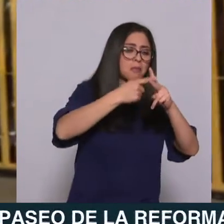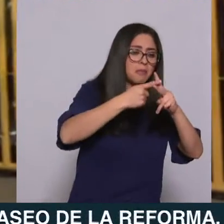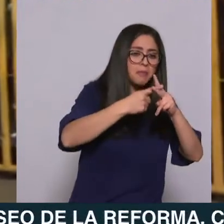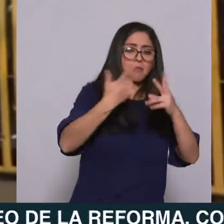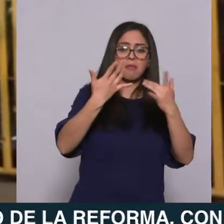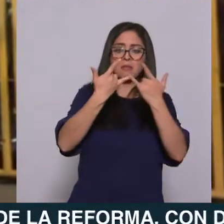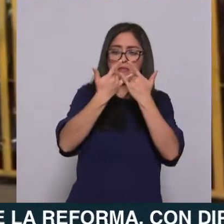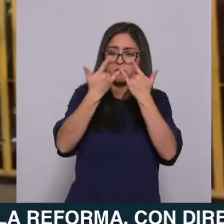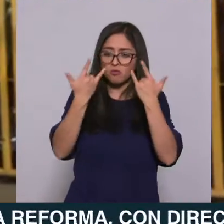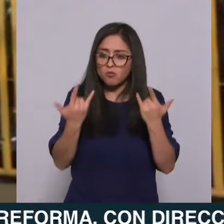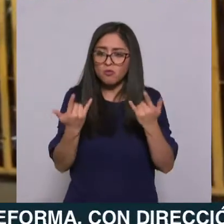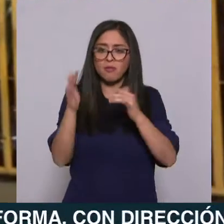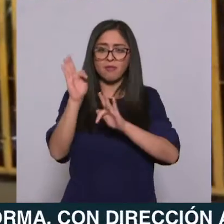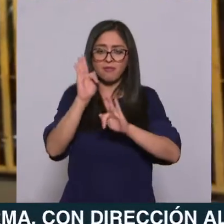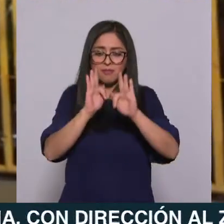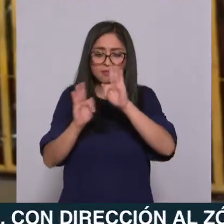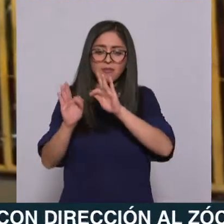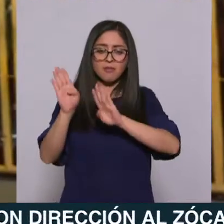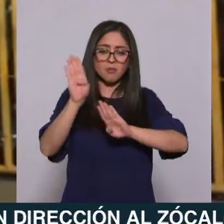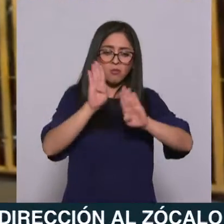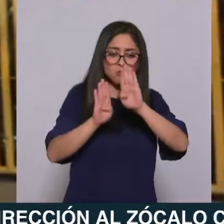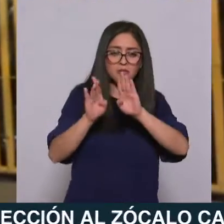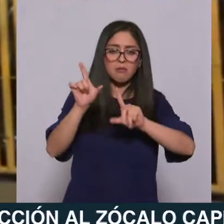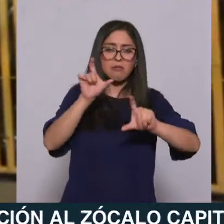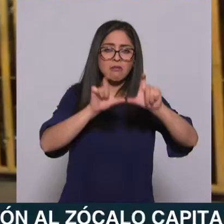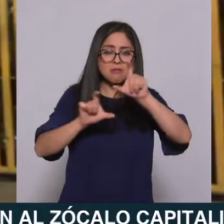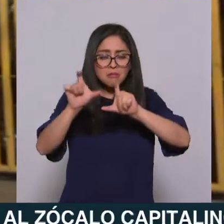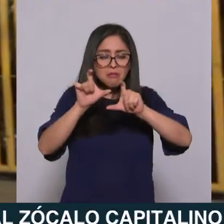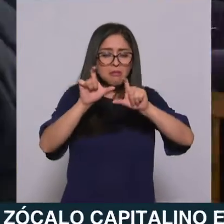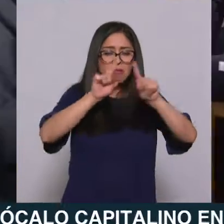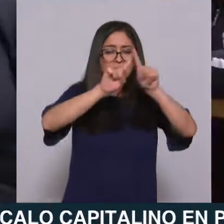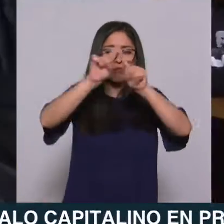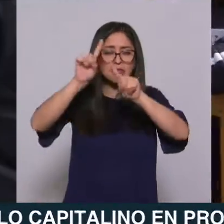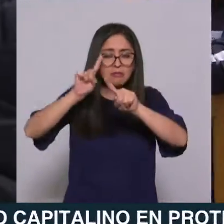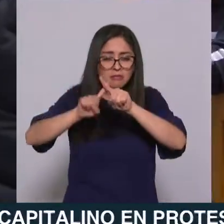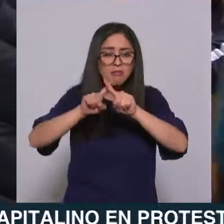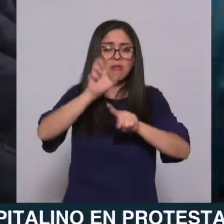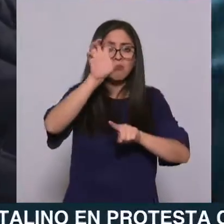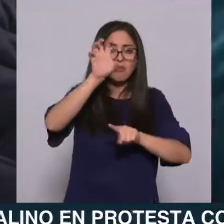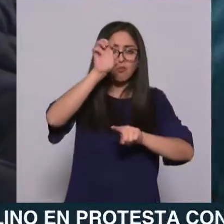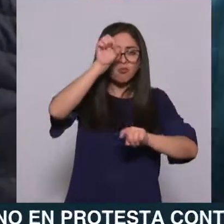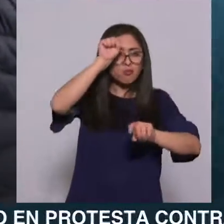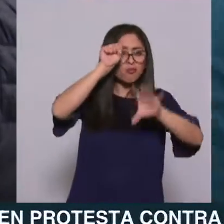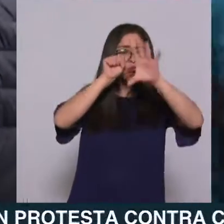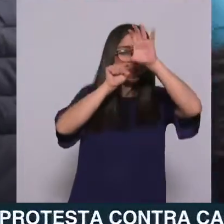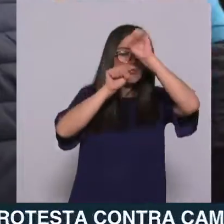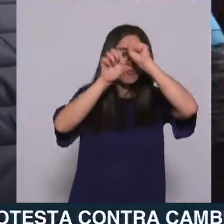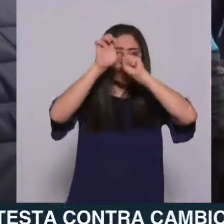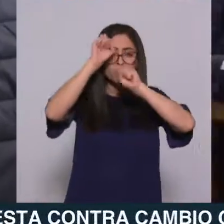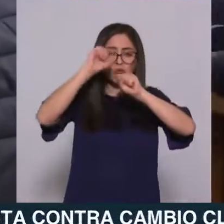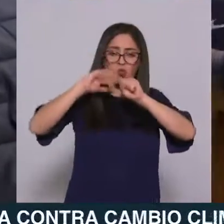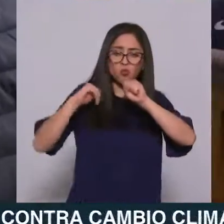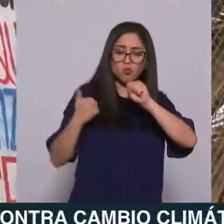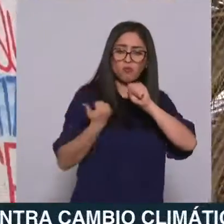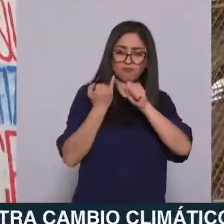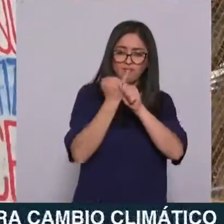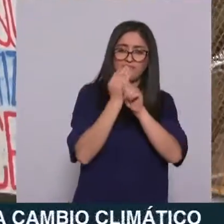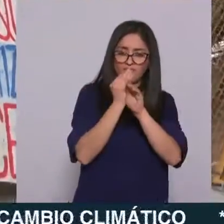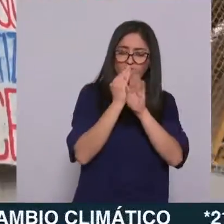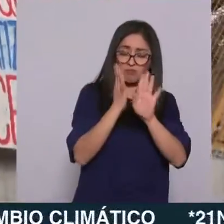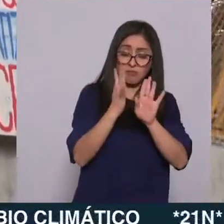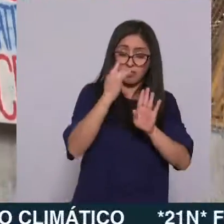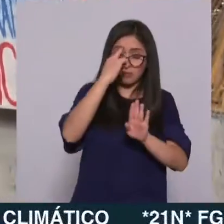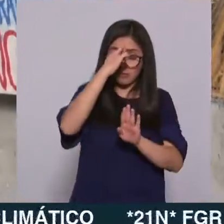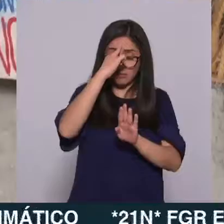física, biología, química, etcétera, pues son procesos de desarrollo cognitivo. El tema es que estos procesos de